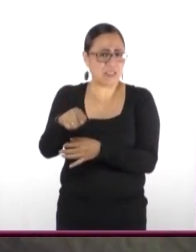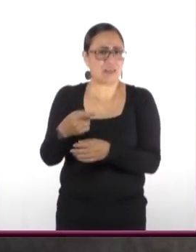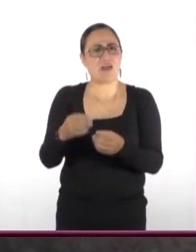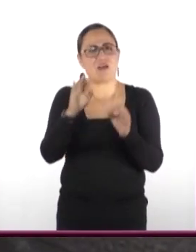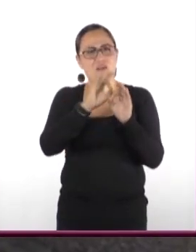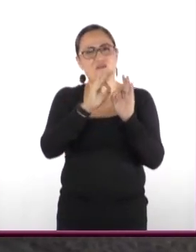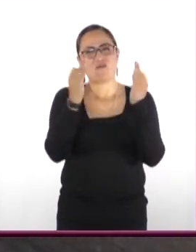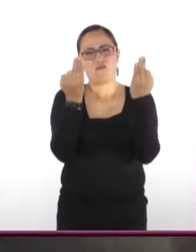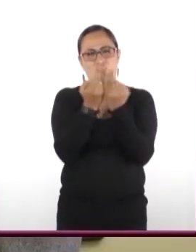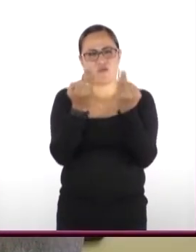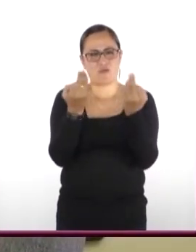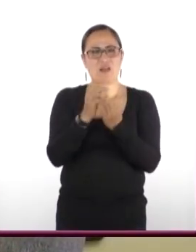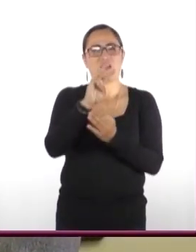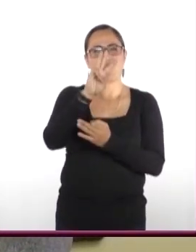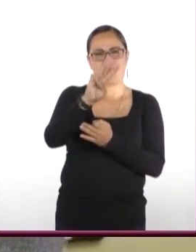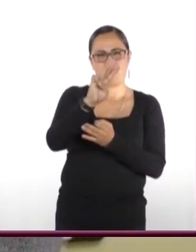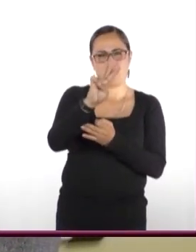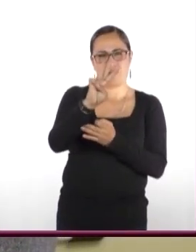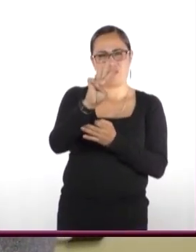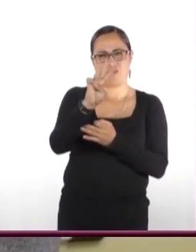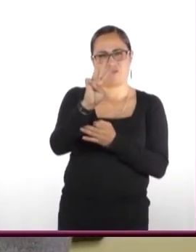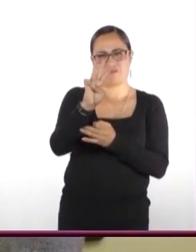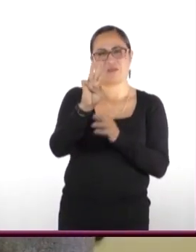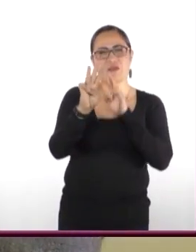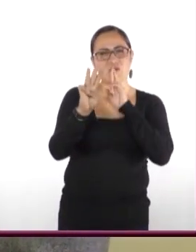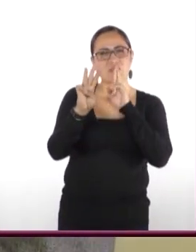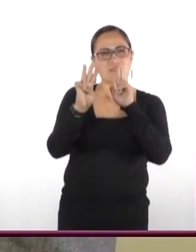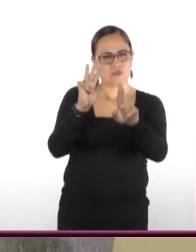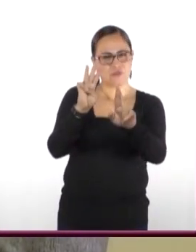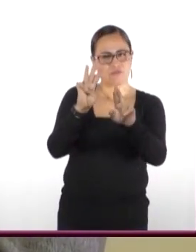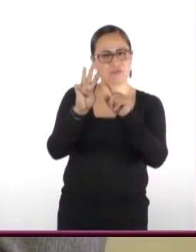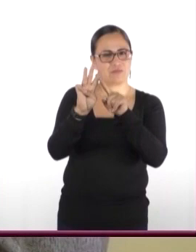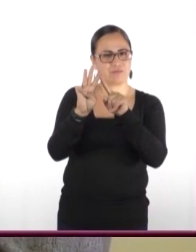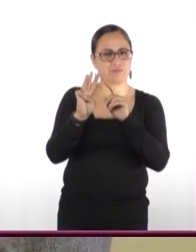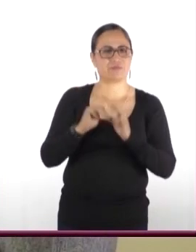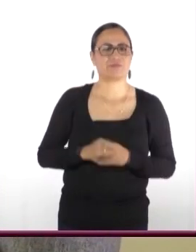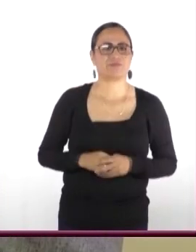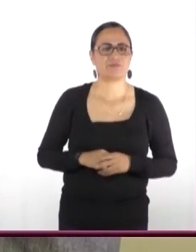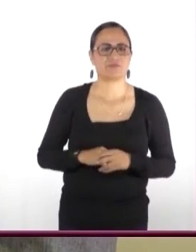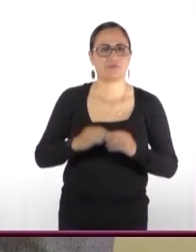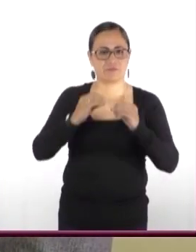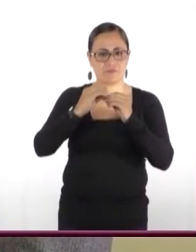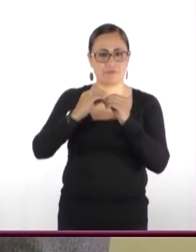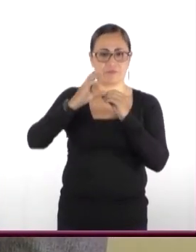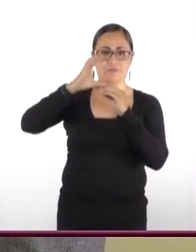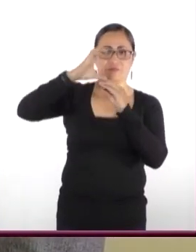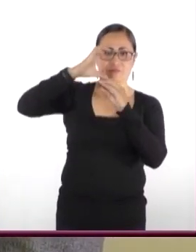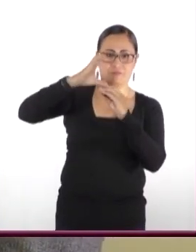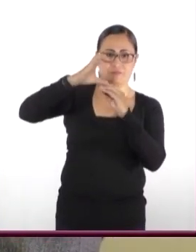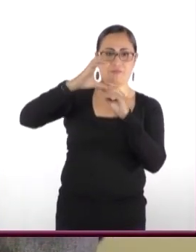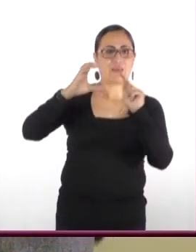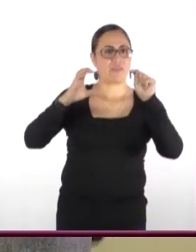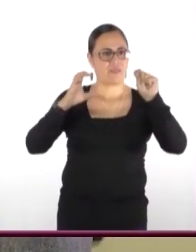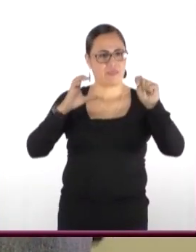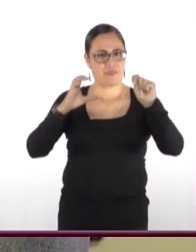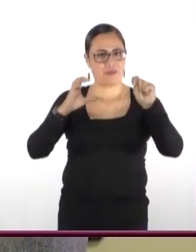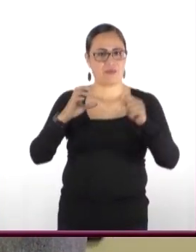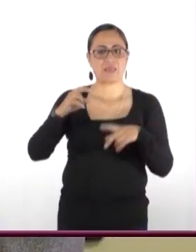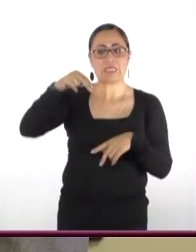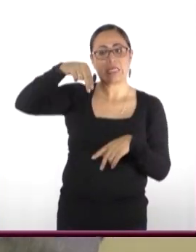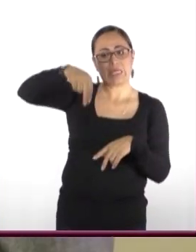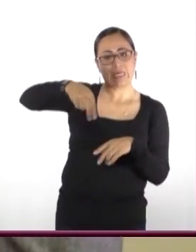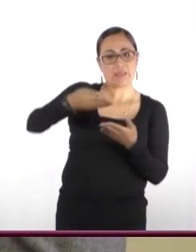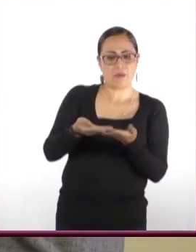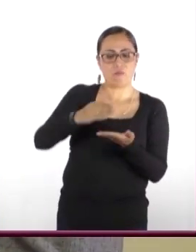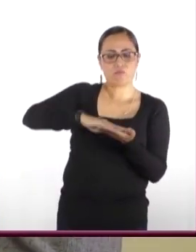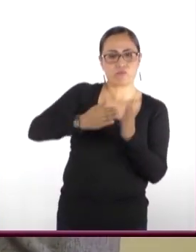fórmula. Llamó W al espesor que tendría el resultado de sus dobleces. El grosor del papel es T y